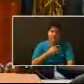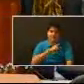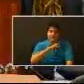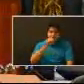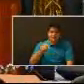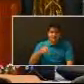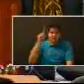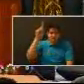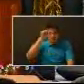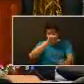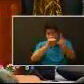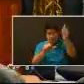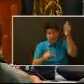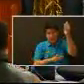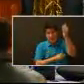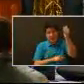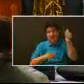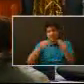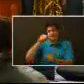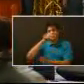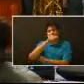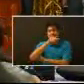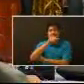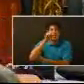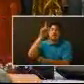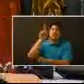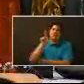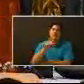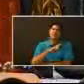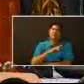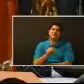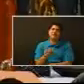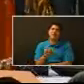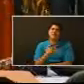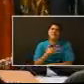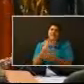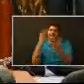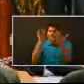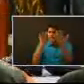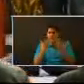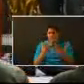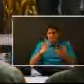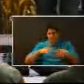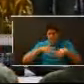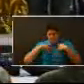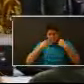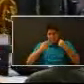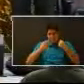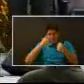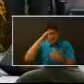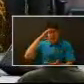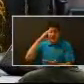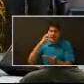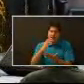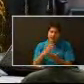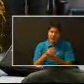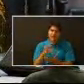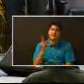Sobre mí están tus alas. Eres quien me da.